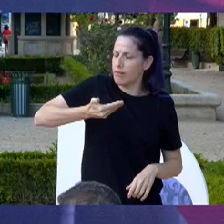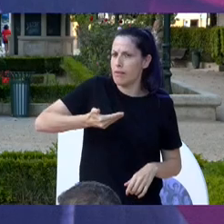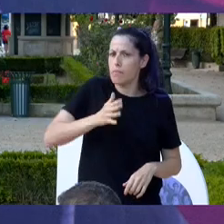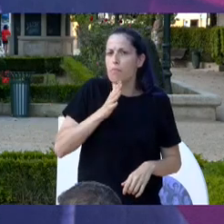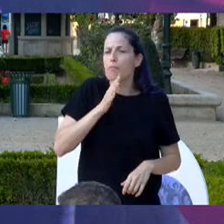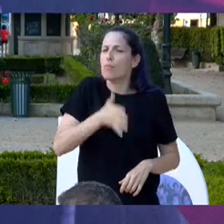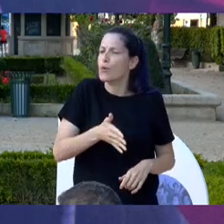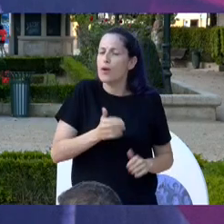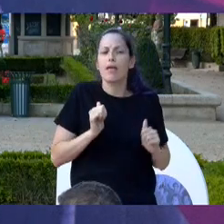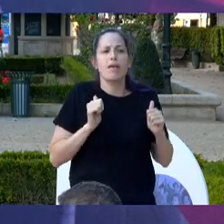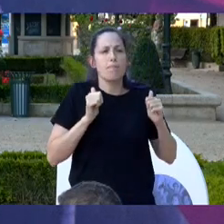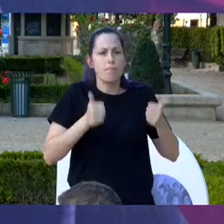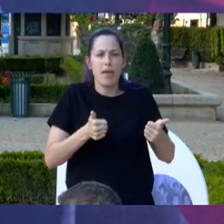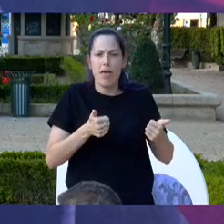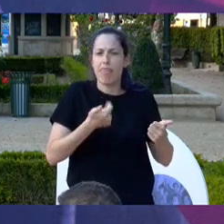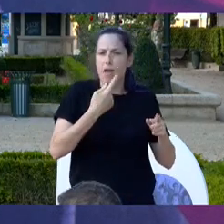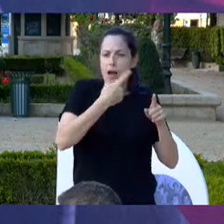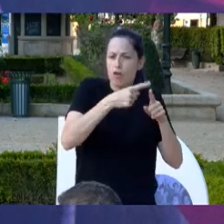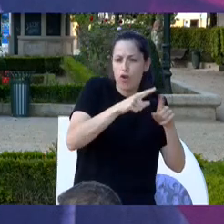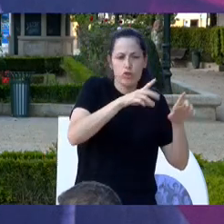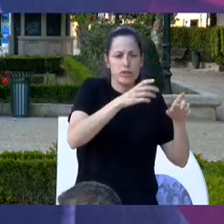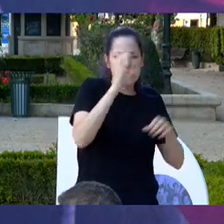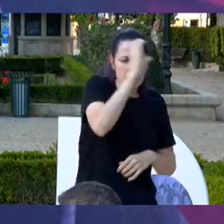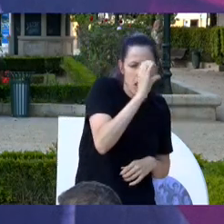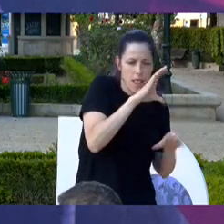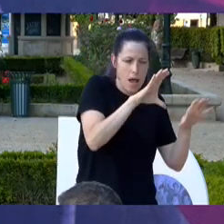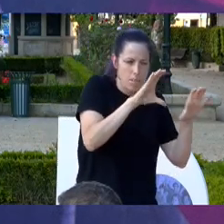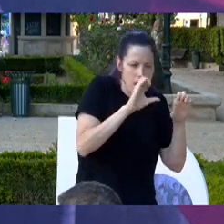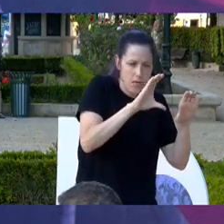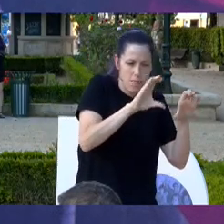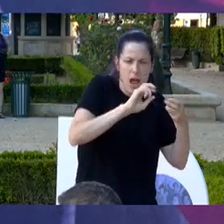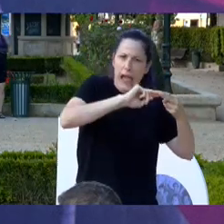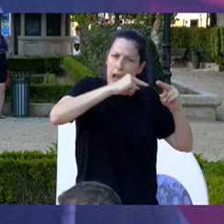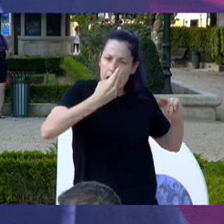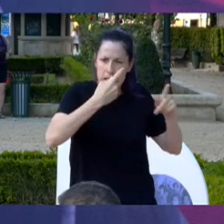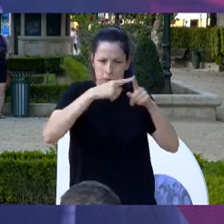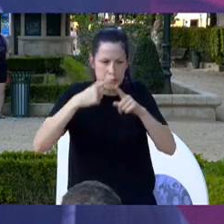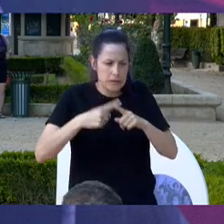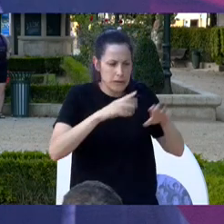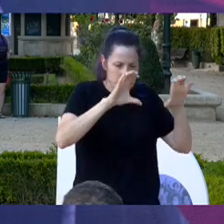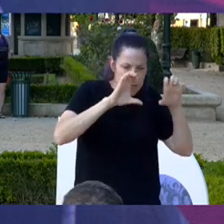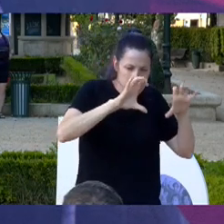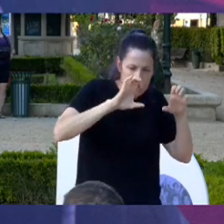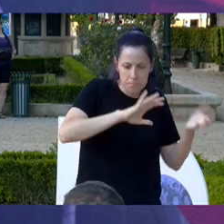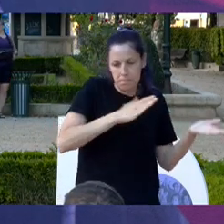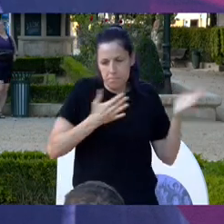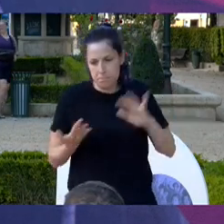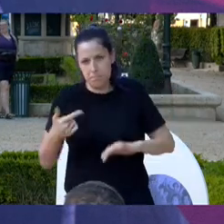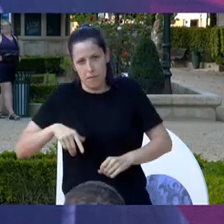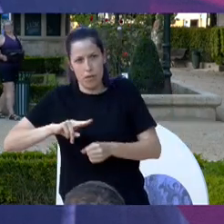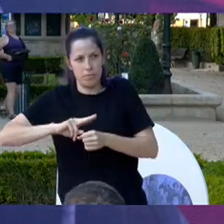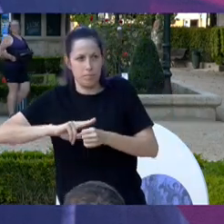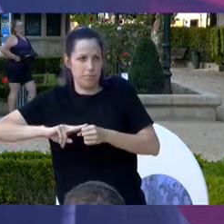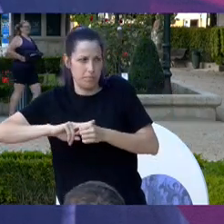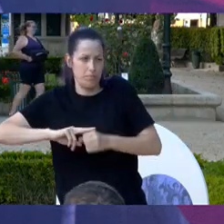a poner en marcha todo aprendido en materias científicas, en genética, pues en instituciones tan conocidas que siguen ahora en día como a